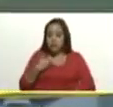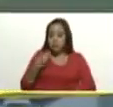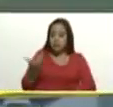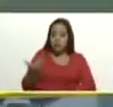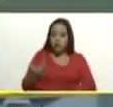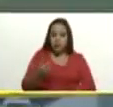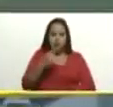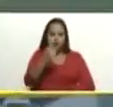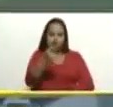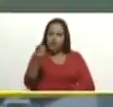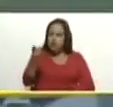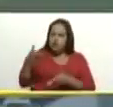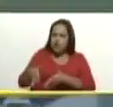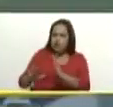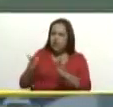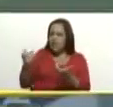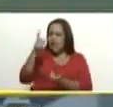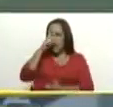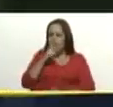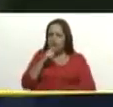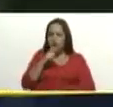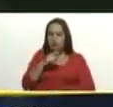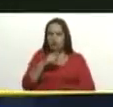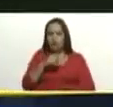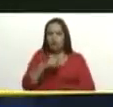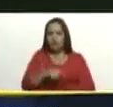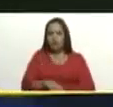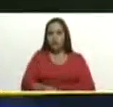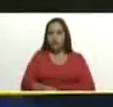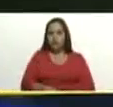¿Tú naciste en qué fecha? En el